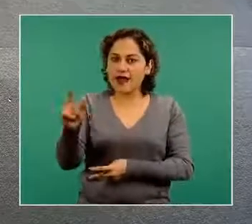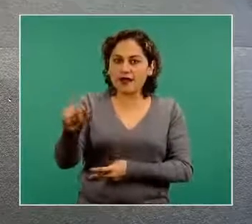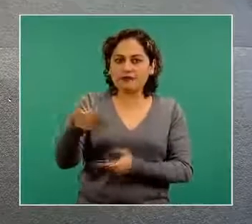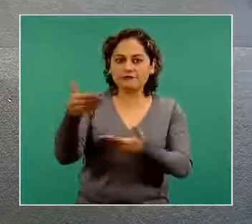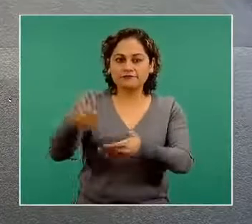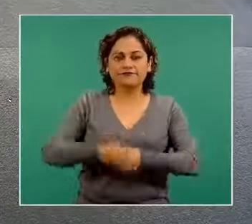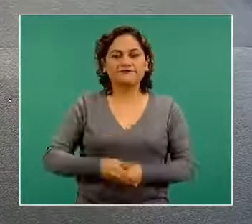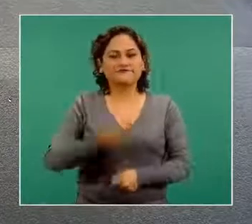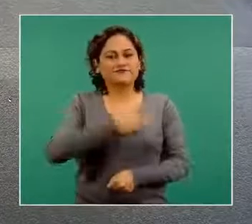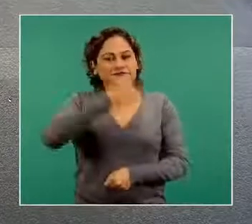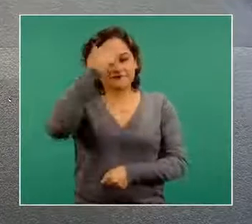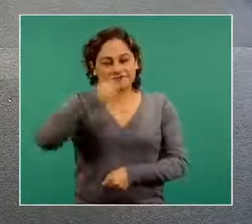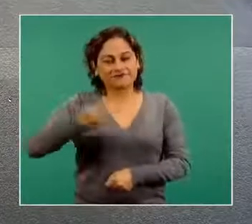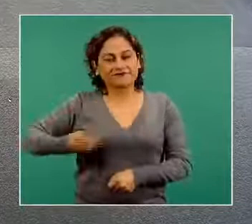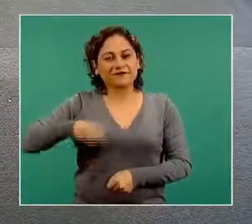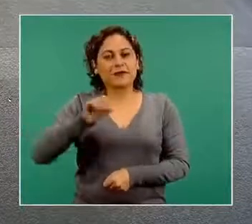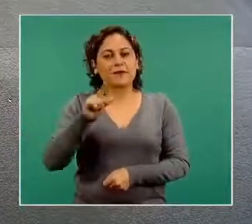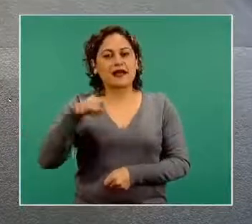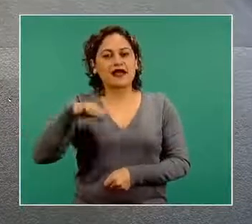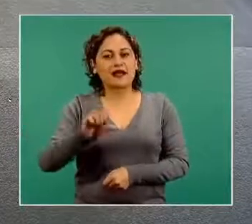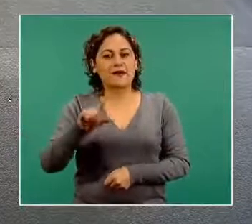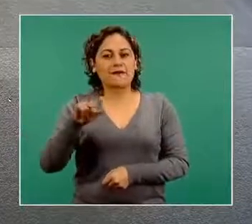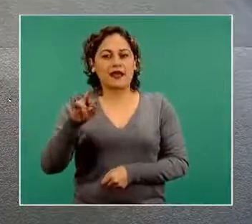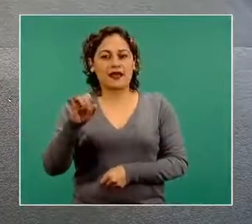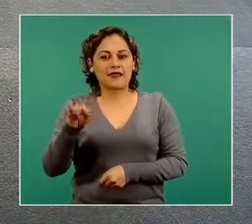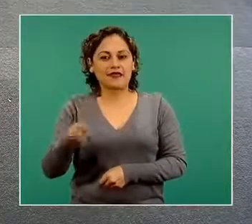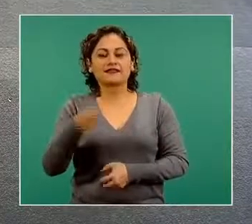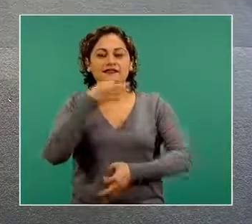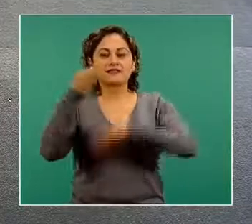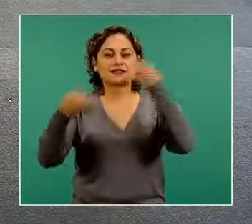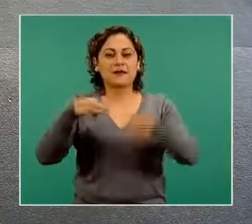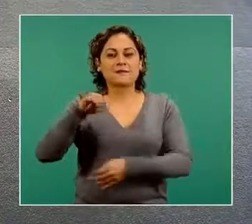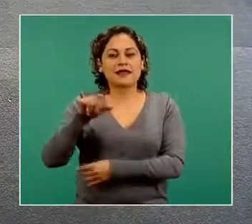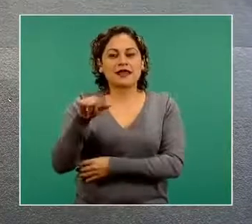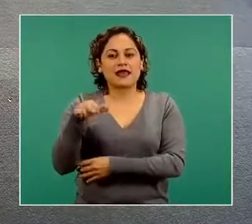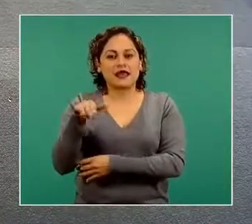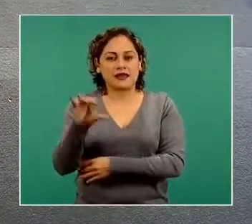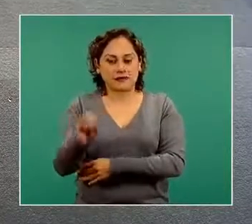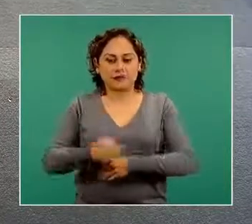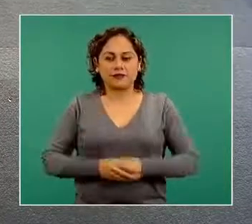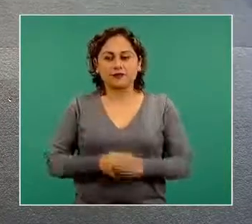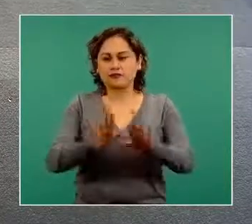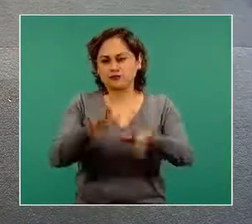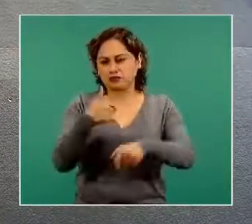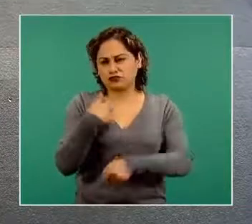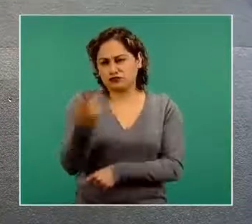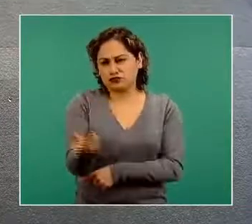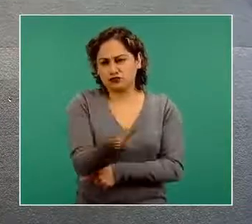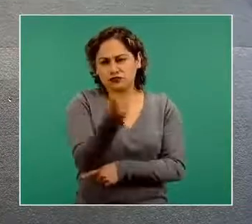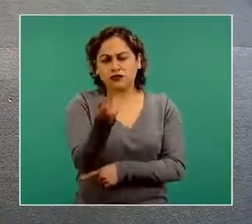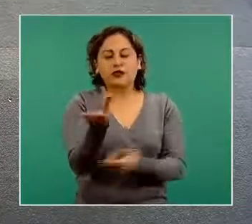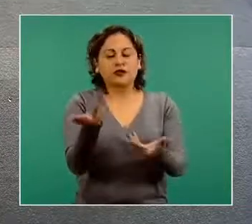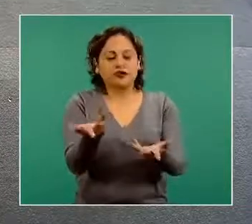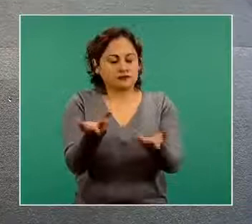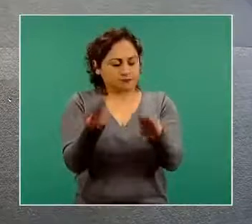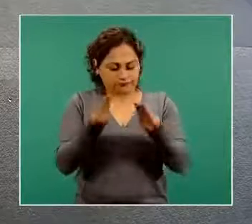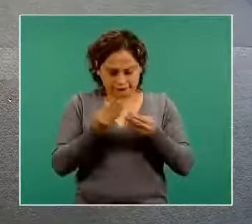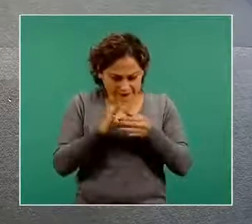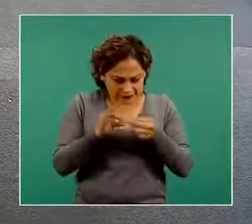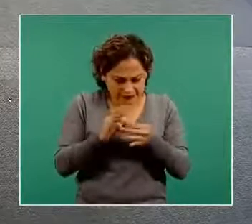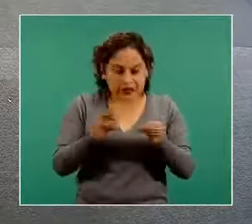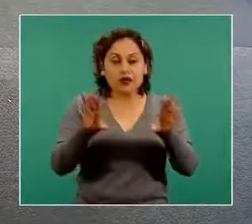buenas noches, doctores. Blanca Valadez de Milenio. Preguntarle, entonces, el día 15 de